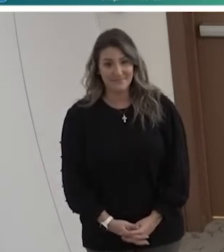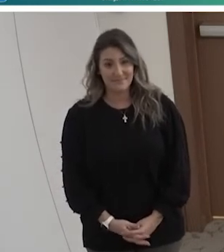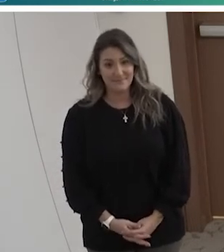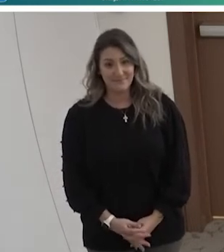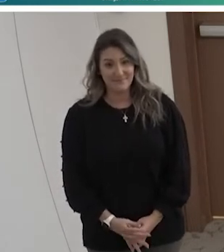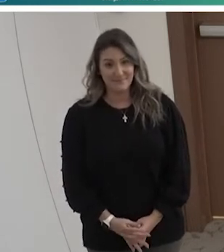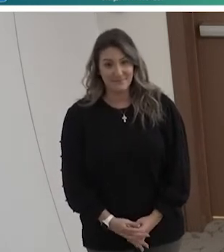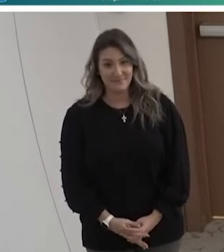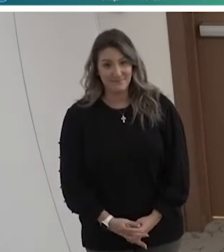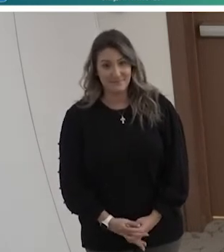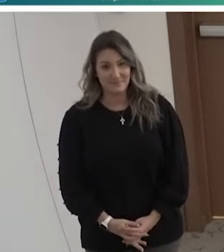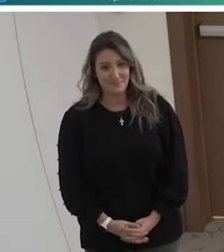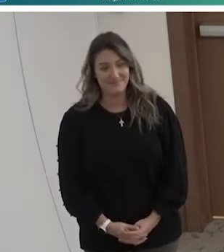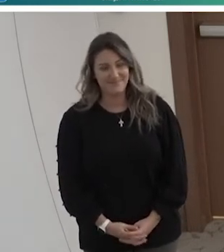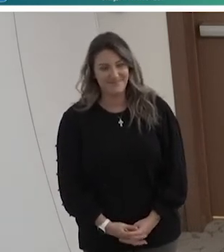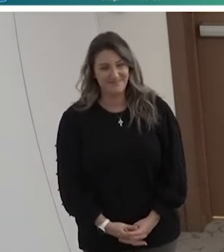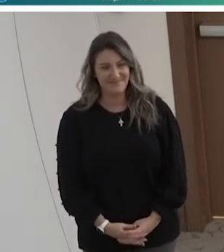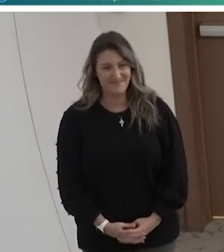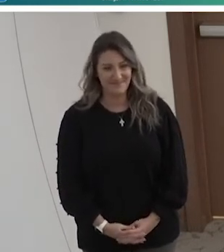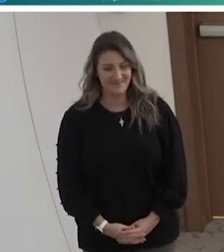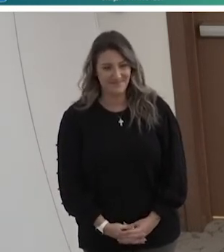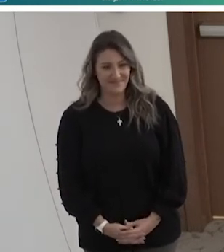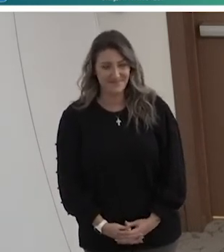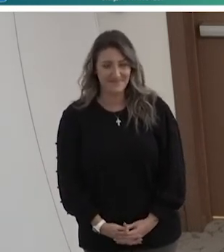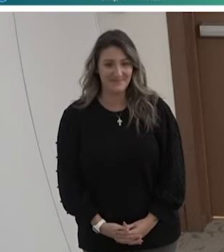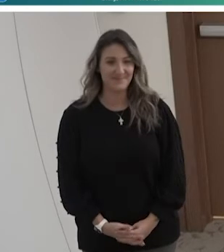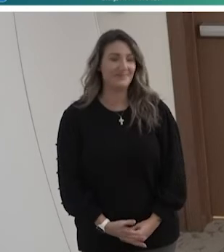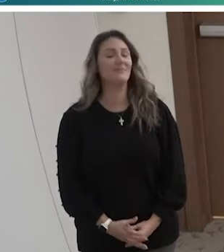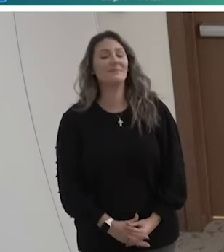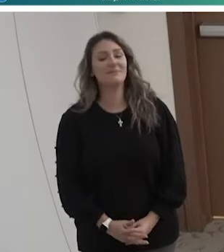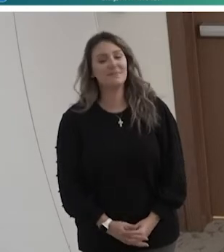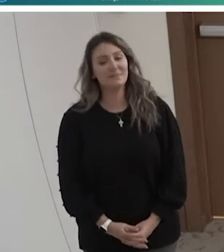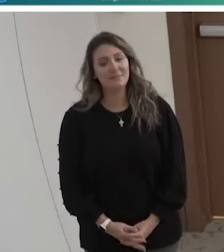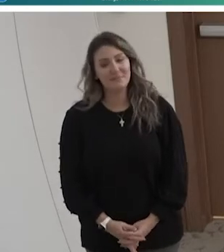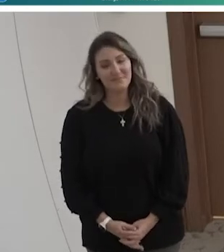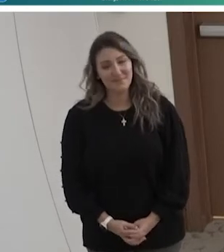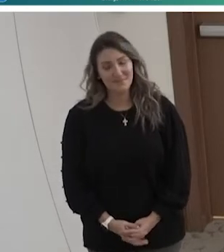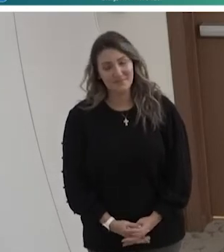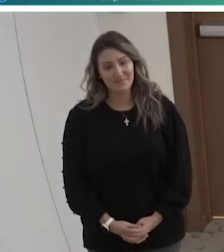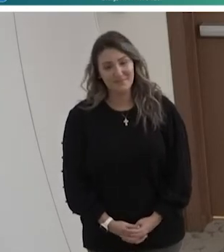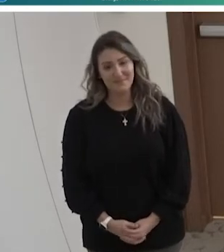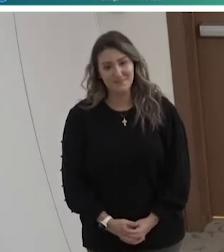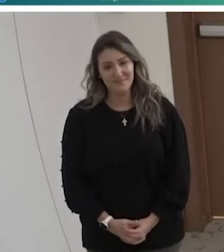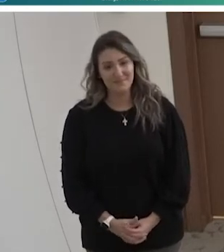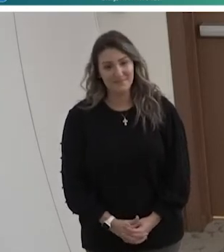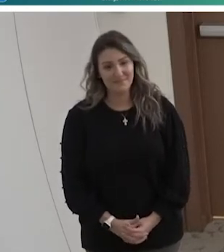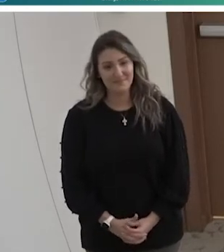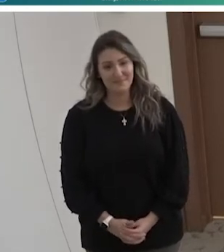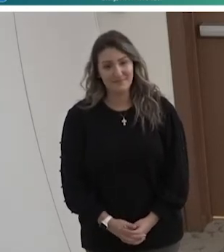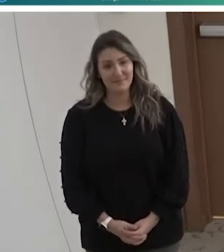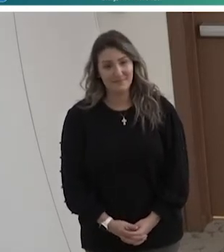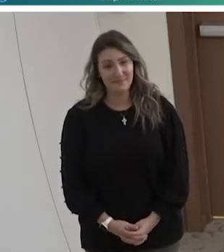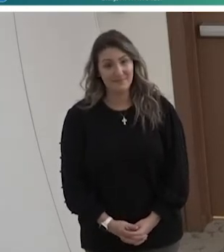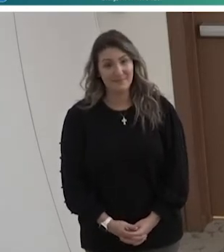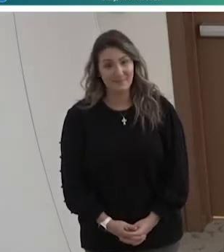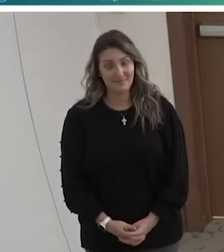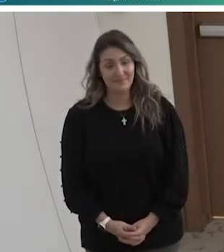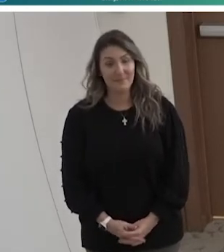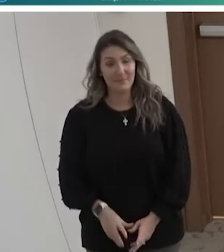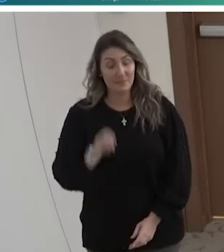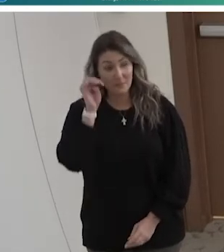hace que la posibilidad de que los adolescentes se